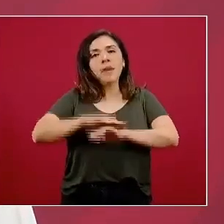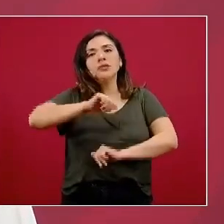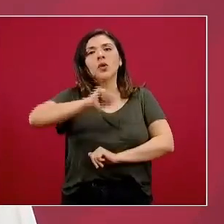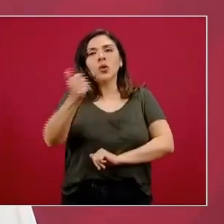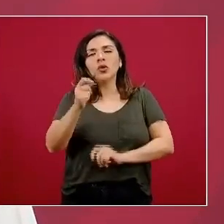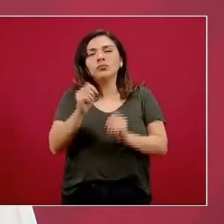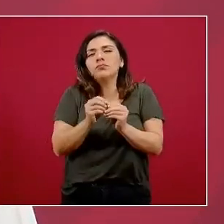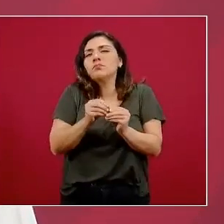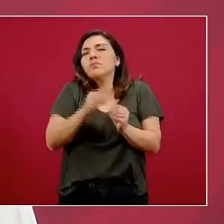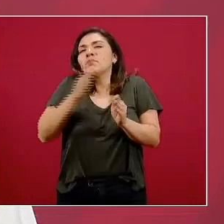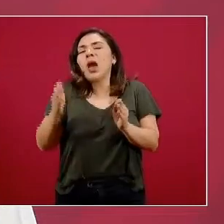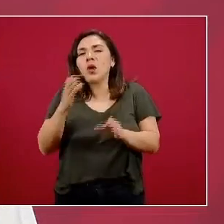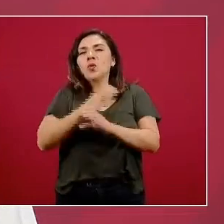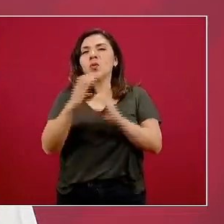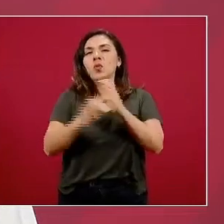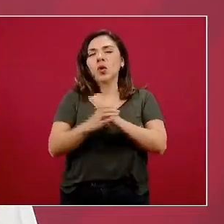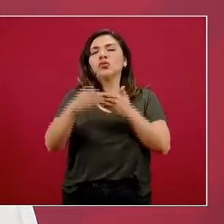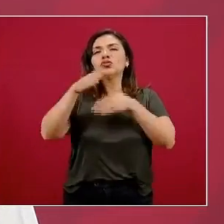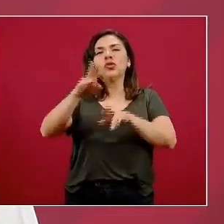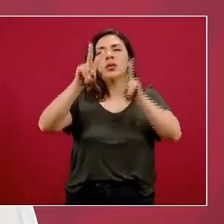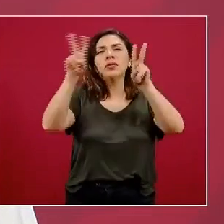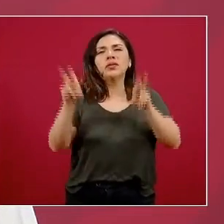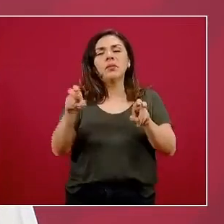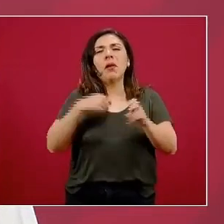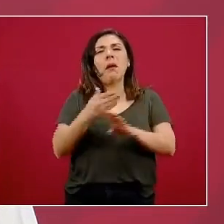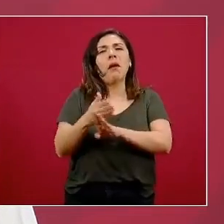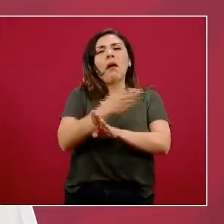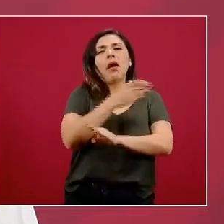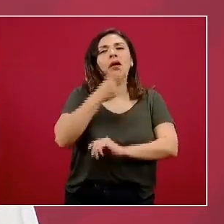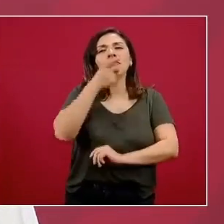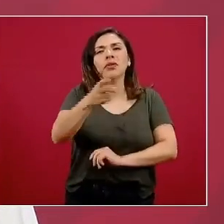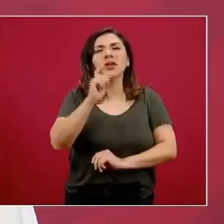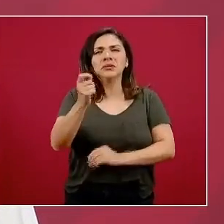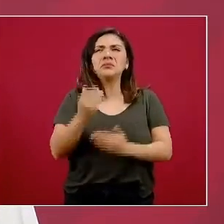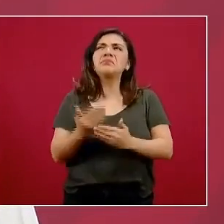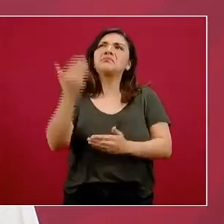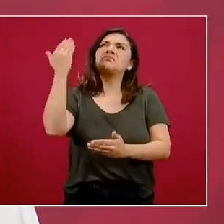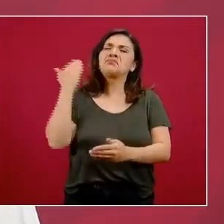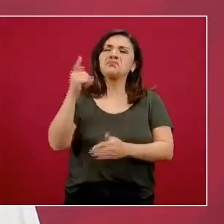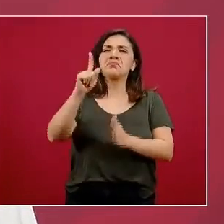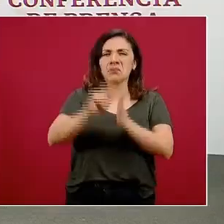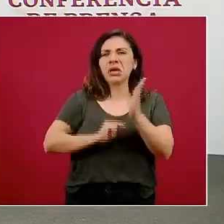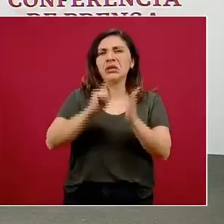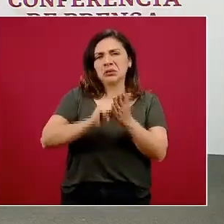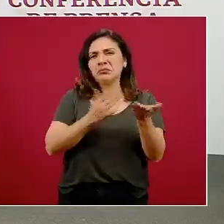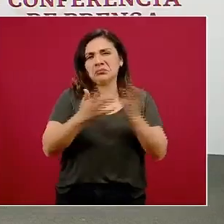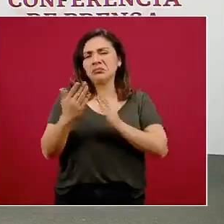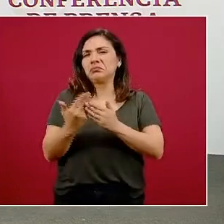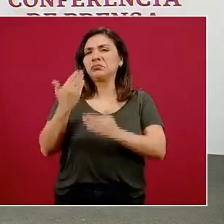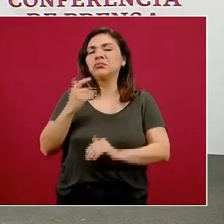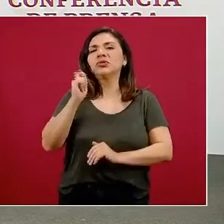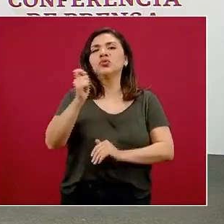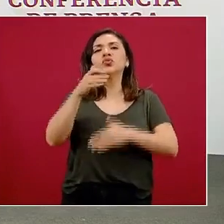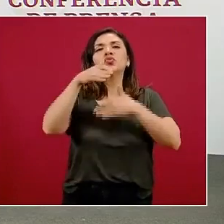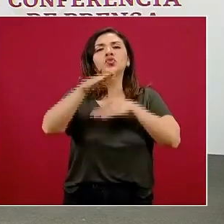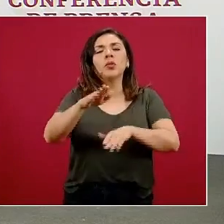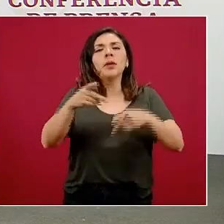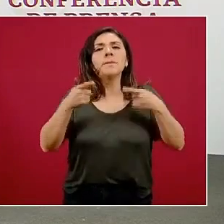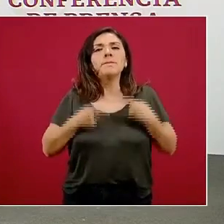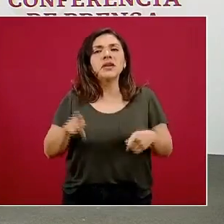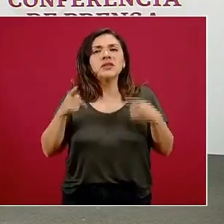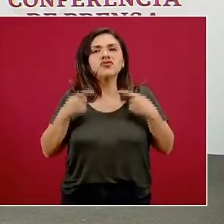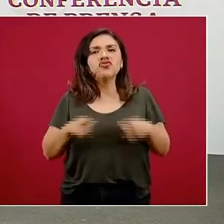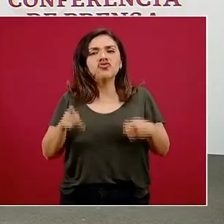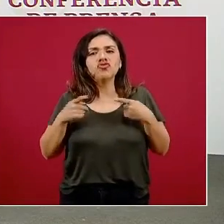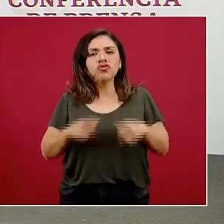del informe técnico sobre un tema que habíamos comentado hace algunos meses sobre las